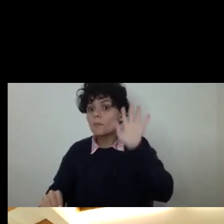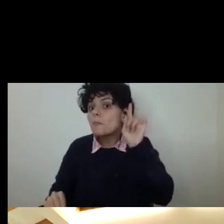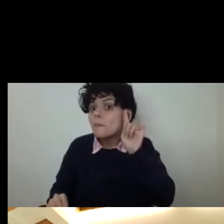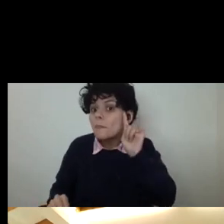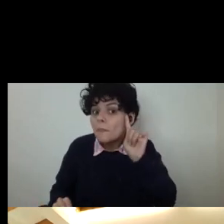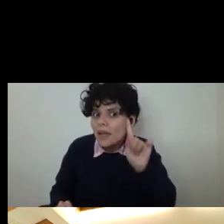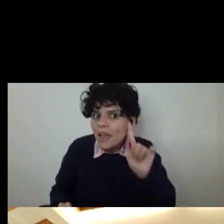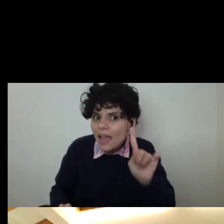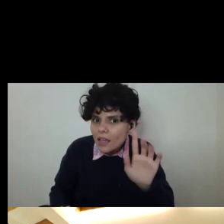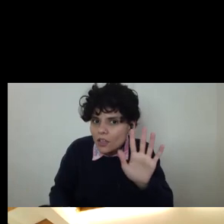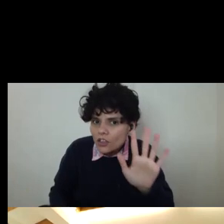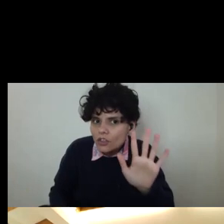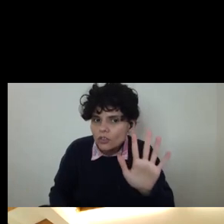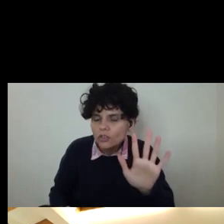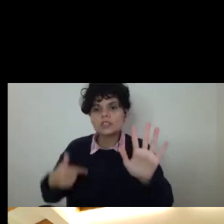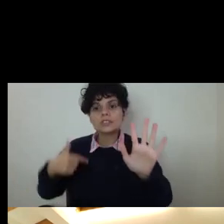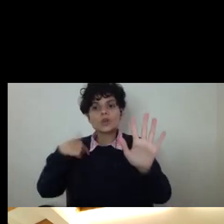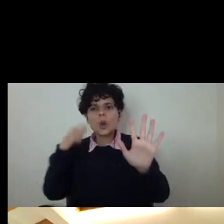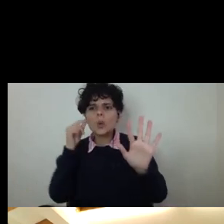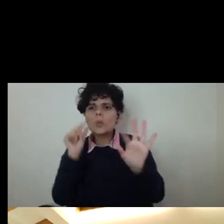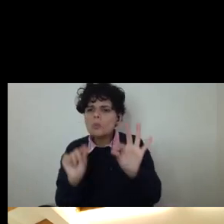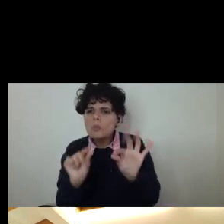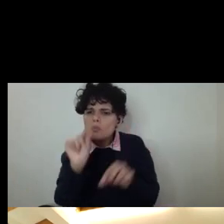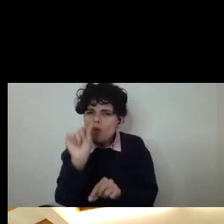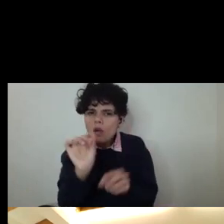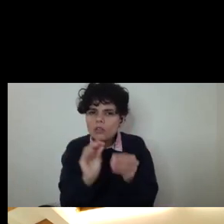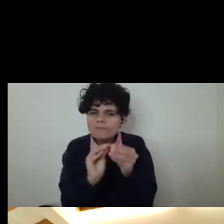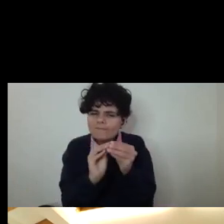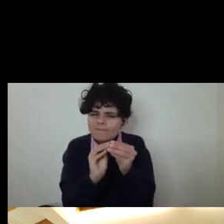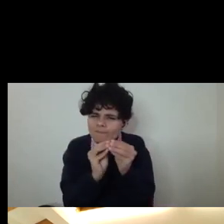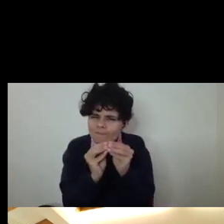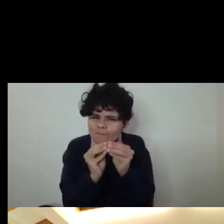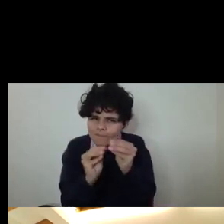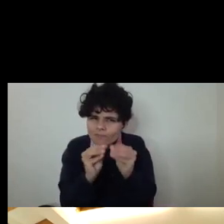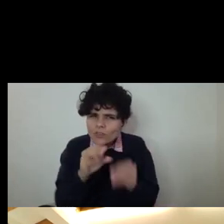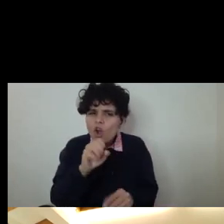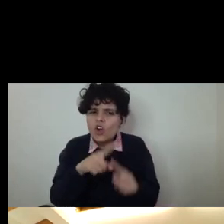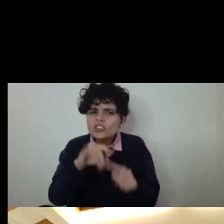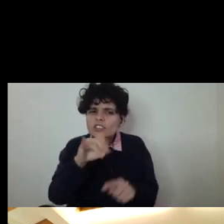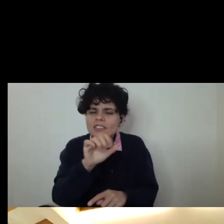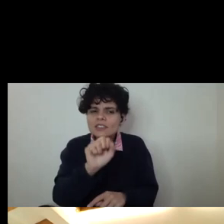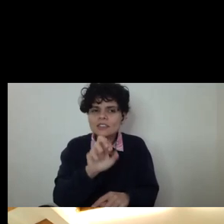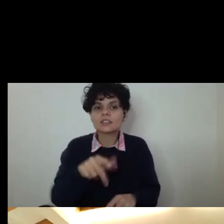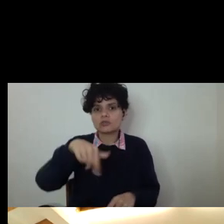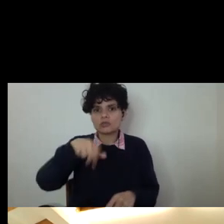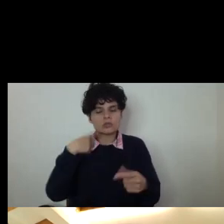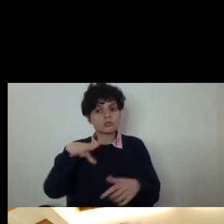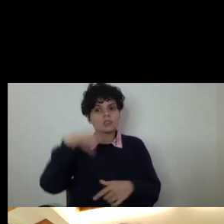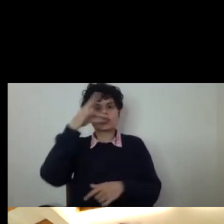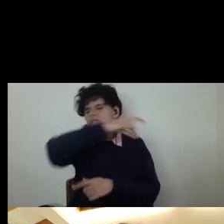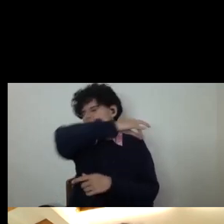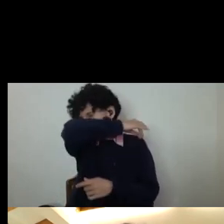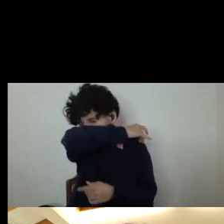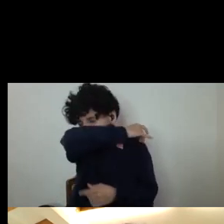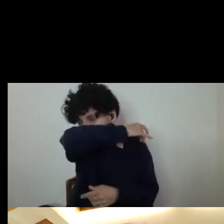uno los oxide un poco. Y encontramos, y ese fue un hallazgo que tiene muchas citas hasta el día de hoy, que lo publicamos en Biophysical Journal,